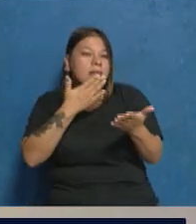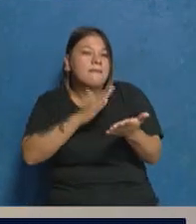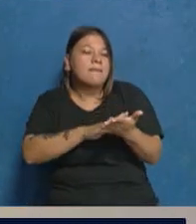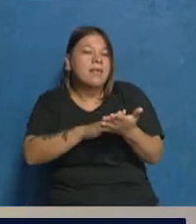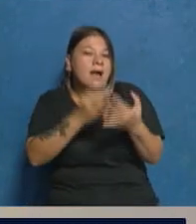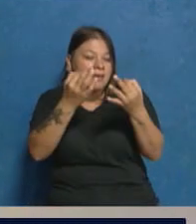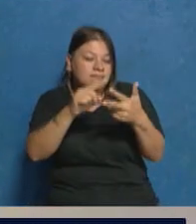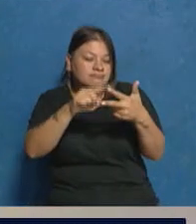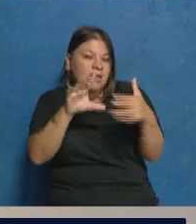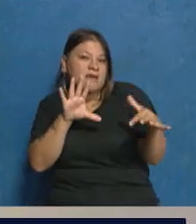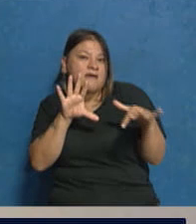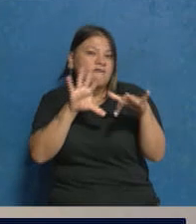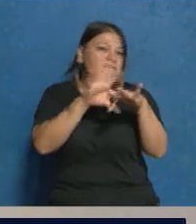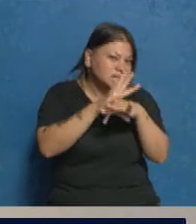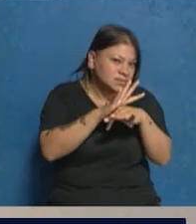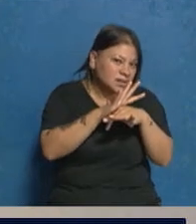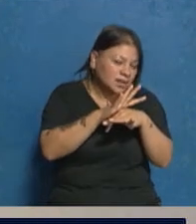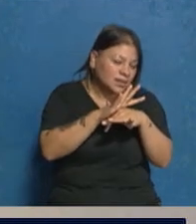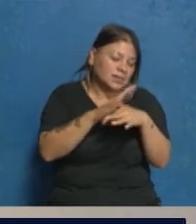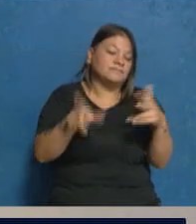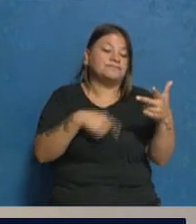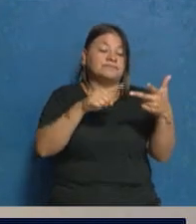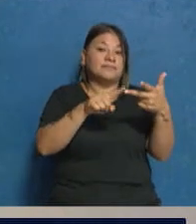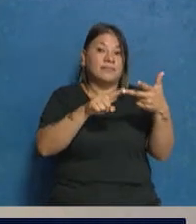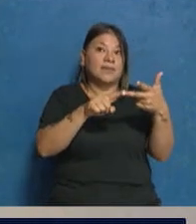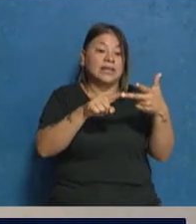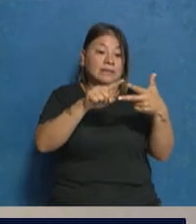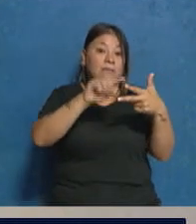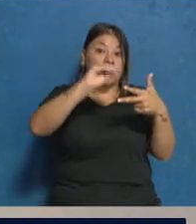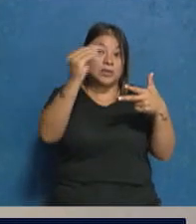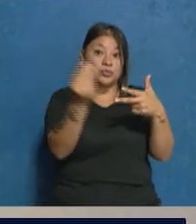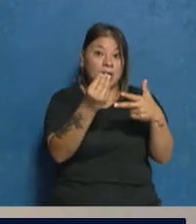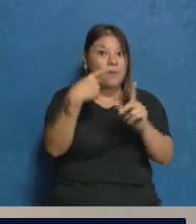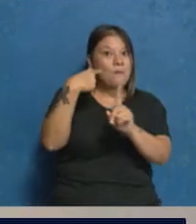exigentes en la interpretación de los modelos experimentales y si los resultados son